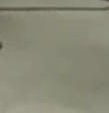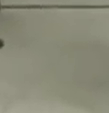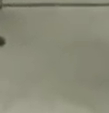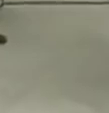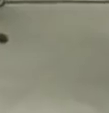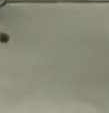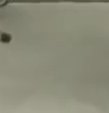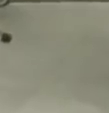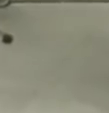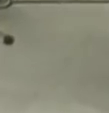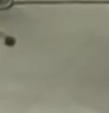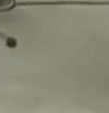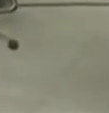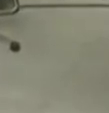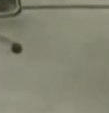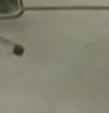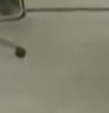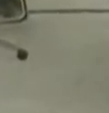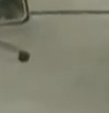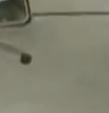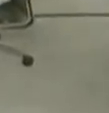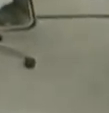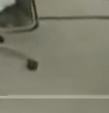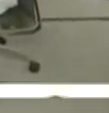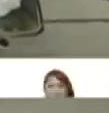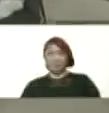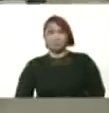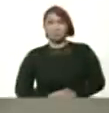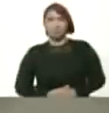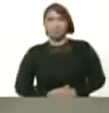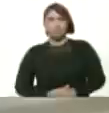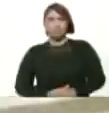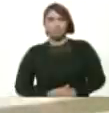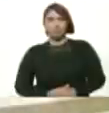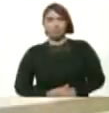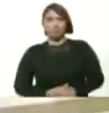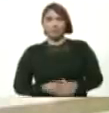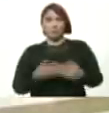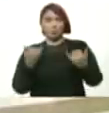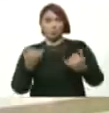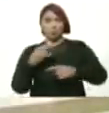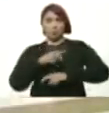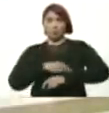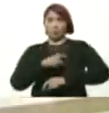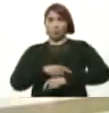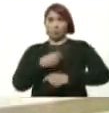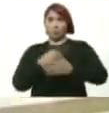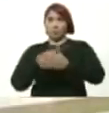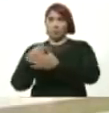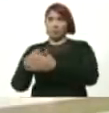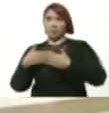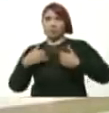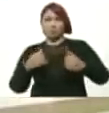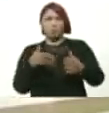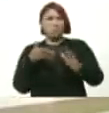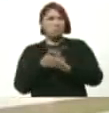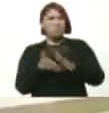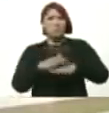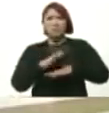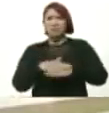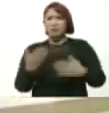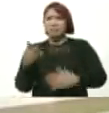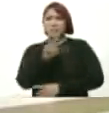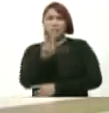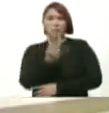precisamente en este tiempo de batalla por la salud que es fuera de venezuela si no existiera